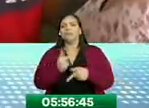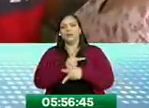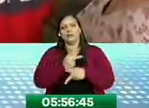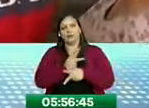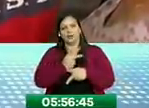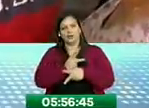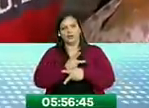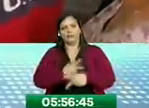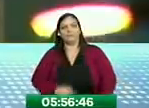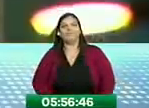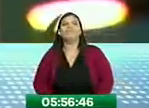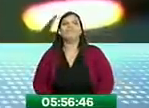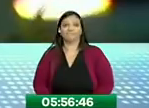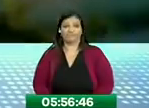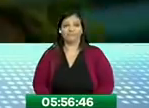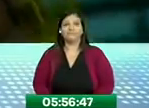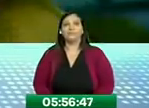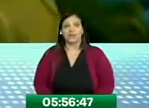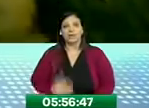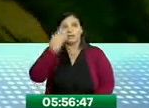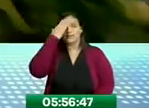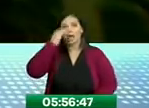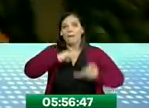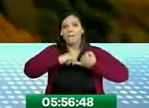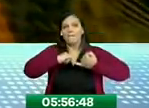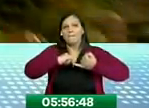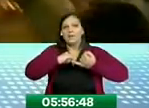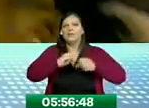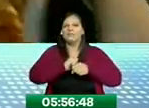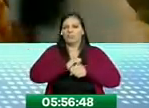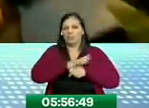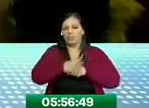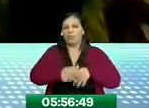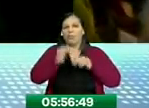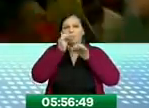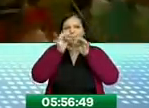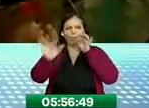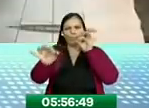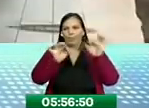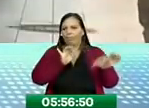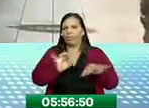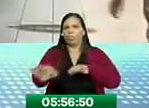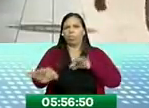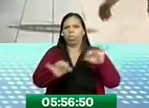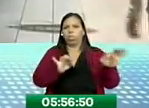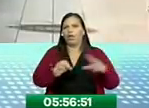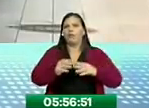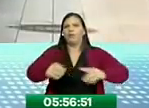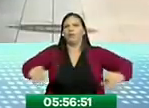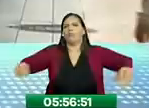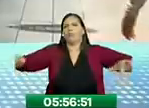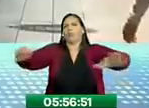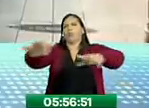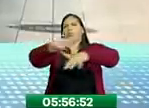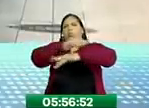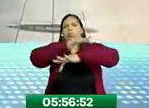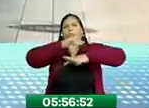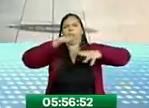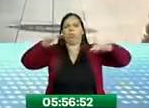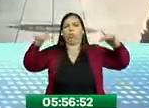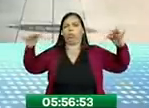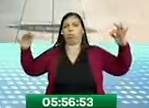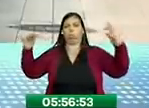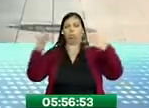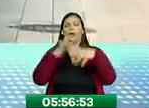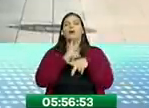que vive en las superficies de algunas situaciones y que se pasa de humano en humano. Así que ahí están las medidas que